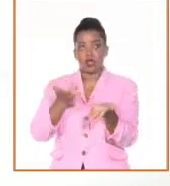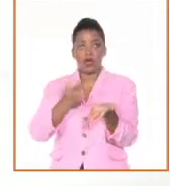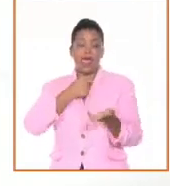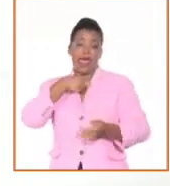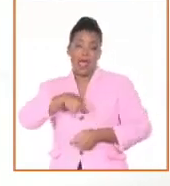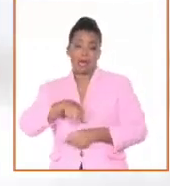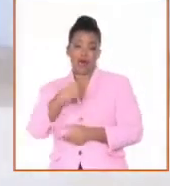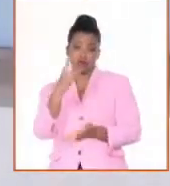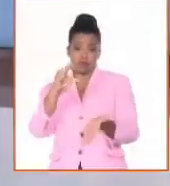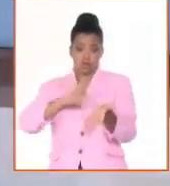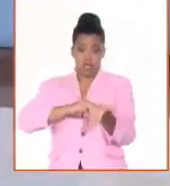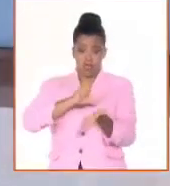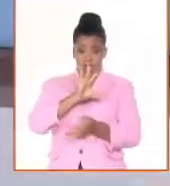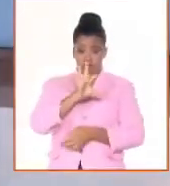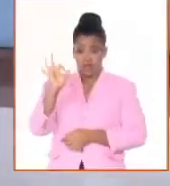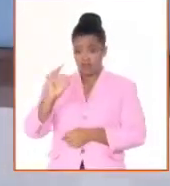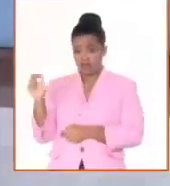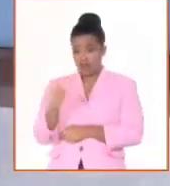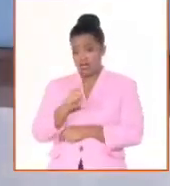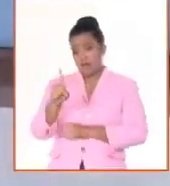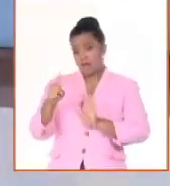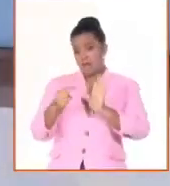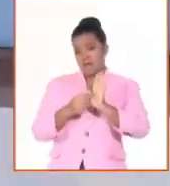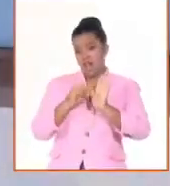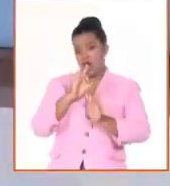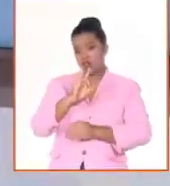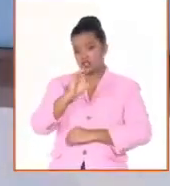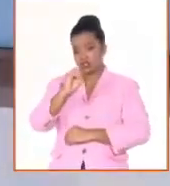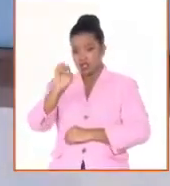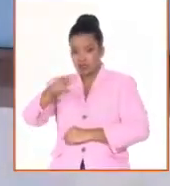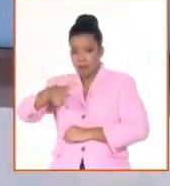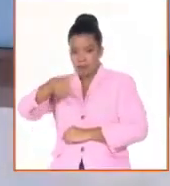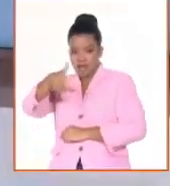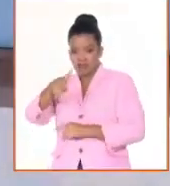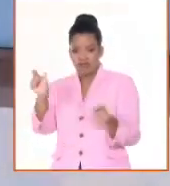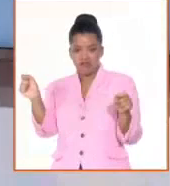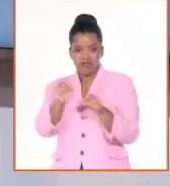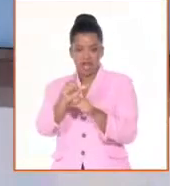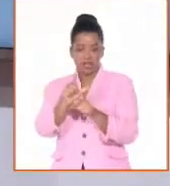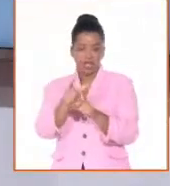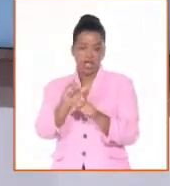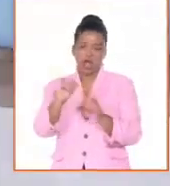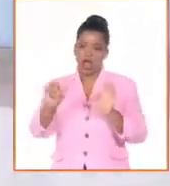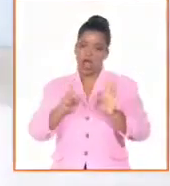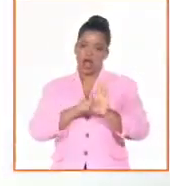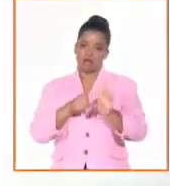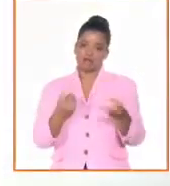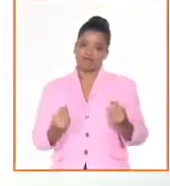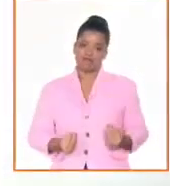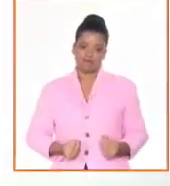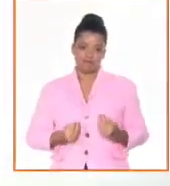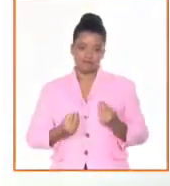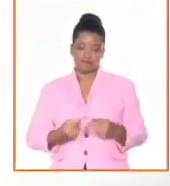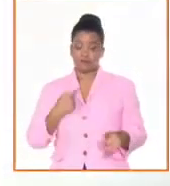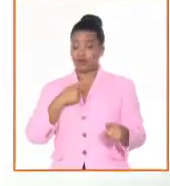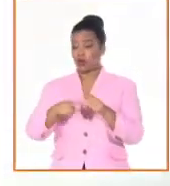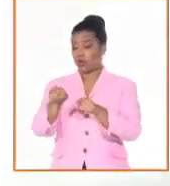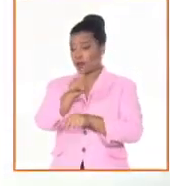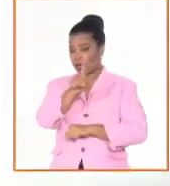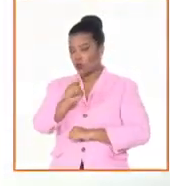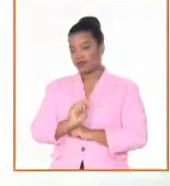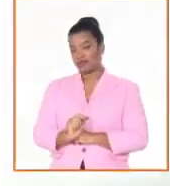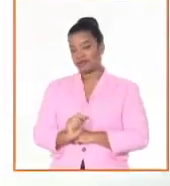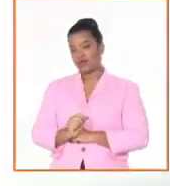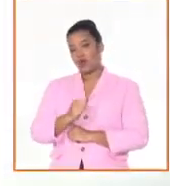500 pesos lo venden en 1800 pesos y te interesa pregunta una persona que quiere comprar una casa